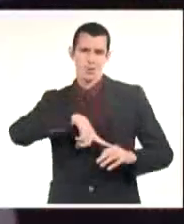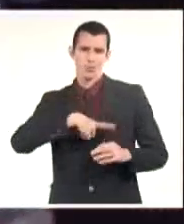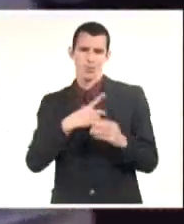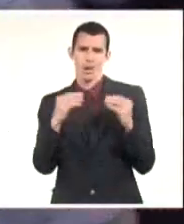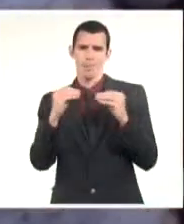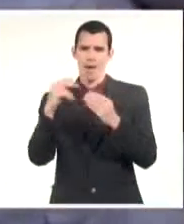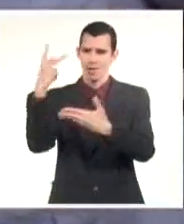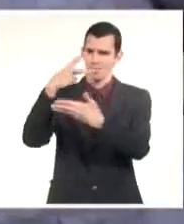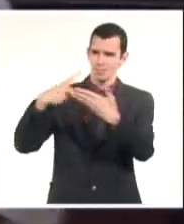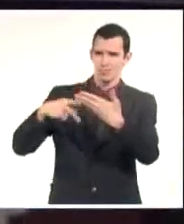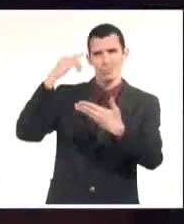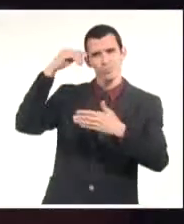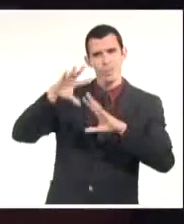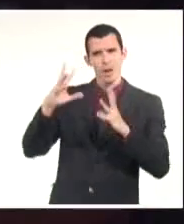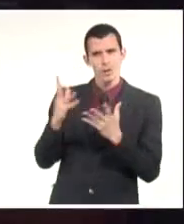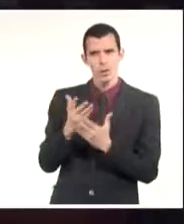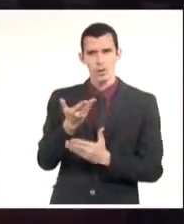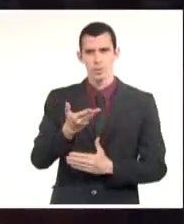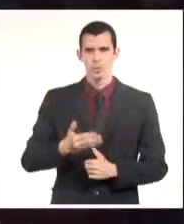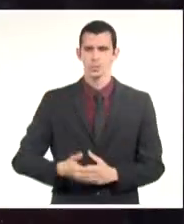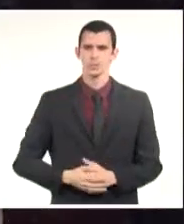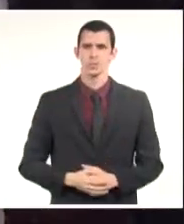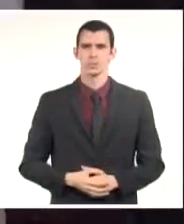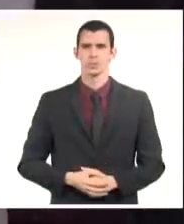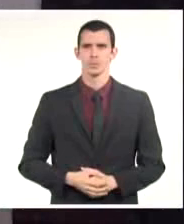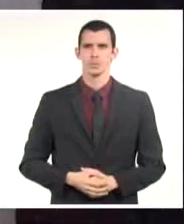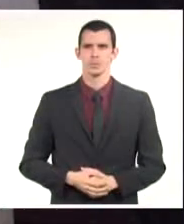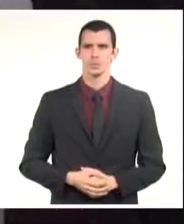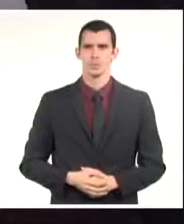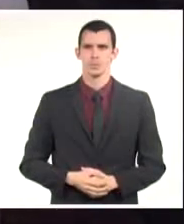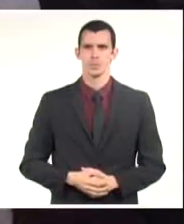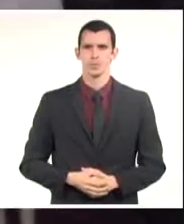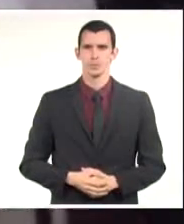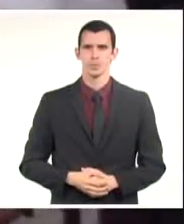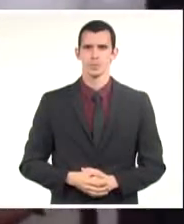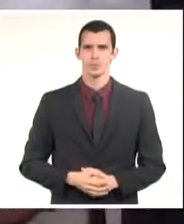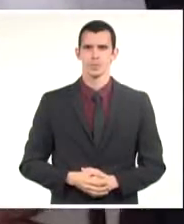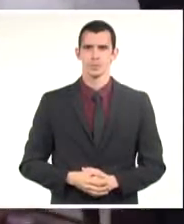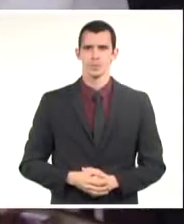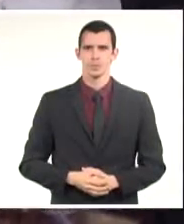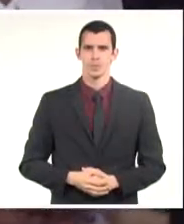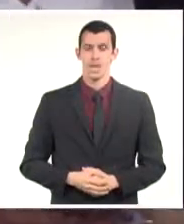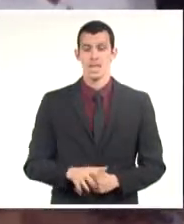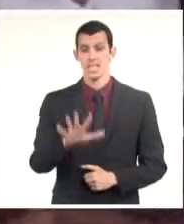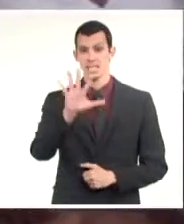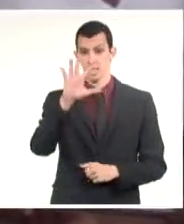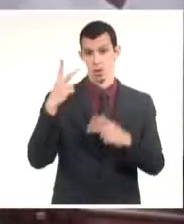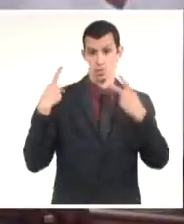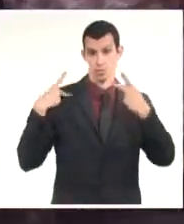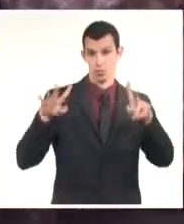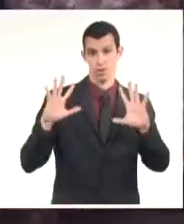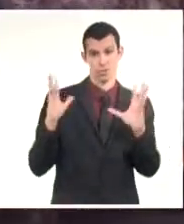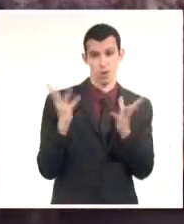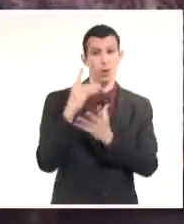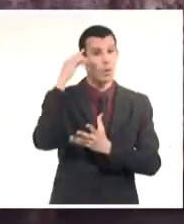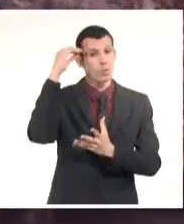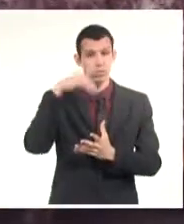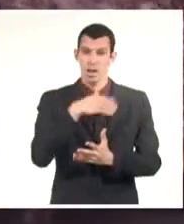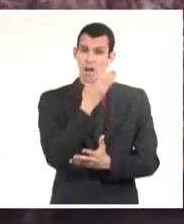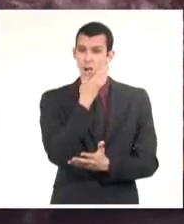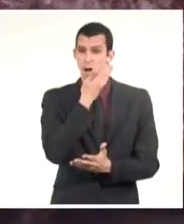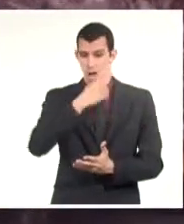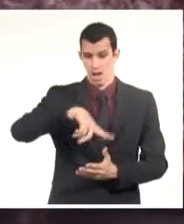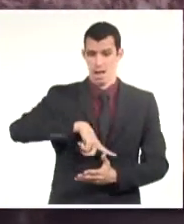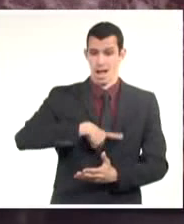integrado por 5 reconocidos especialistas, valoró su destacada trayectoria en el rescate y difusión del patrimonio musical cubano en